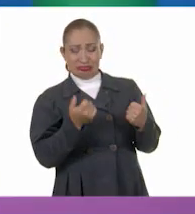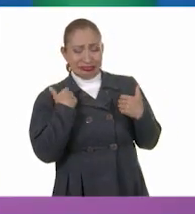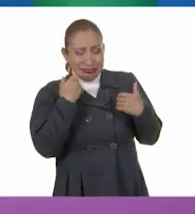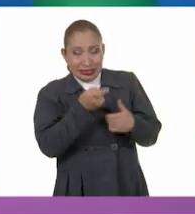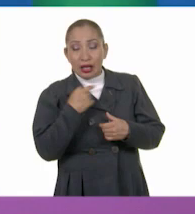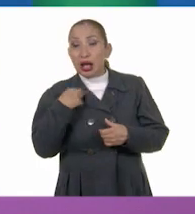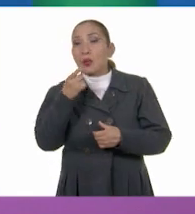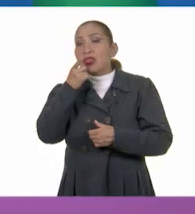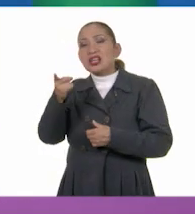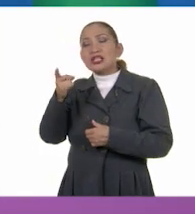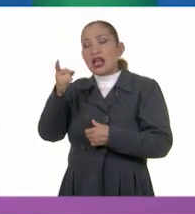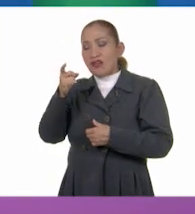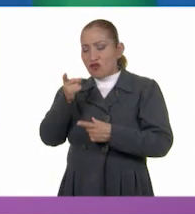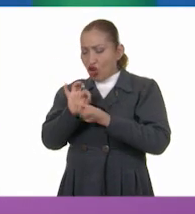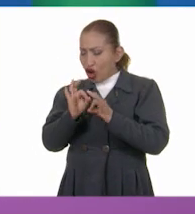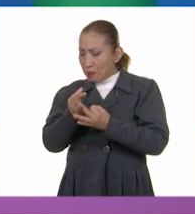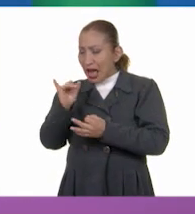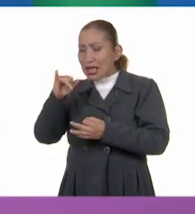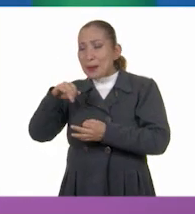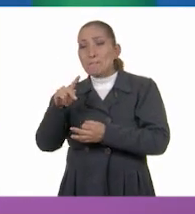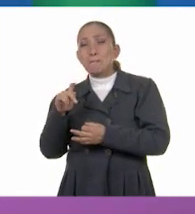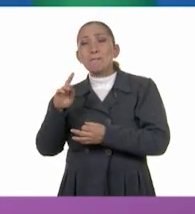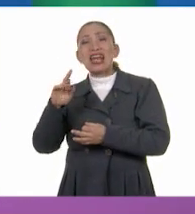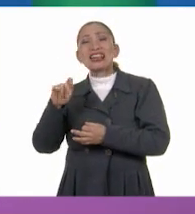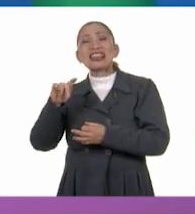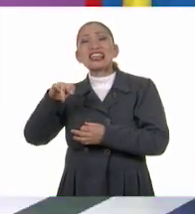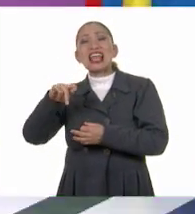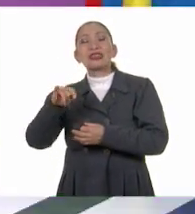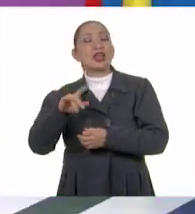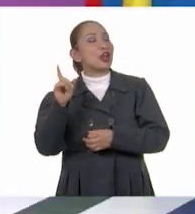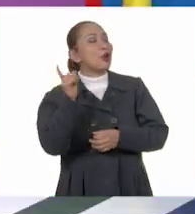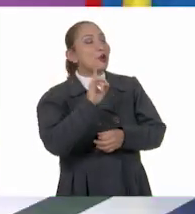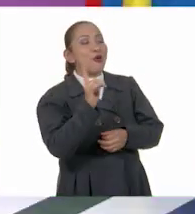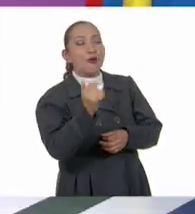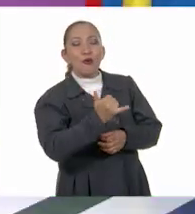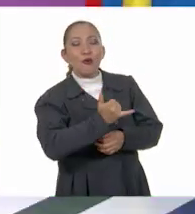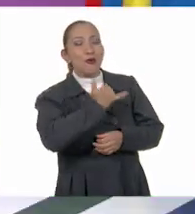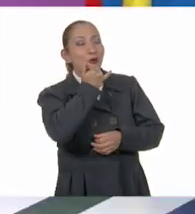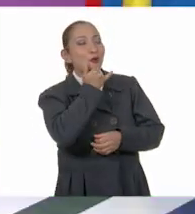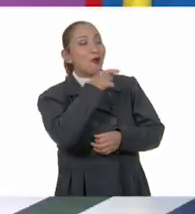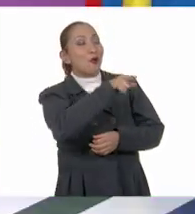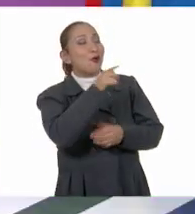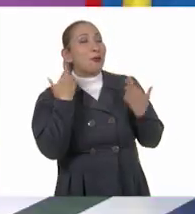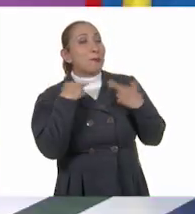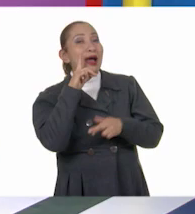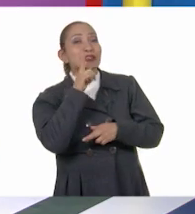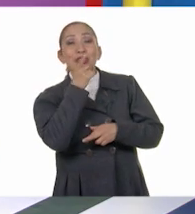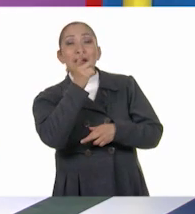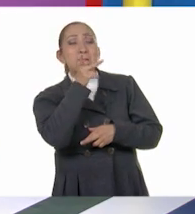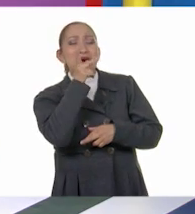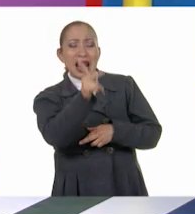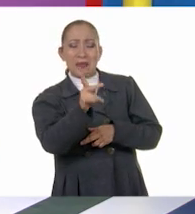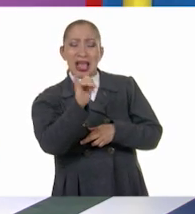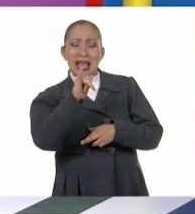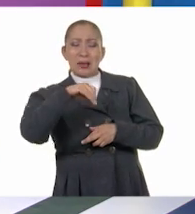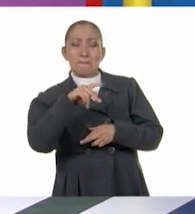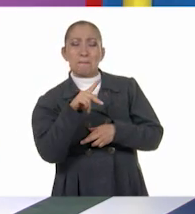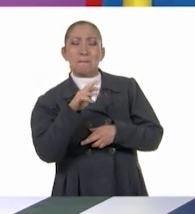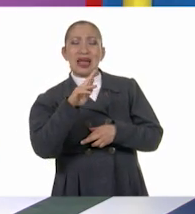cómo las escribimos en modo impertinente? No, Raulito, yo creo que la maestra no dijo eso, ¿eh?